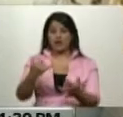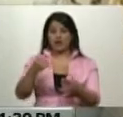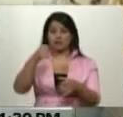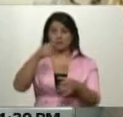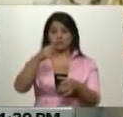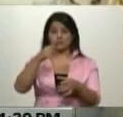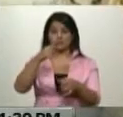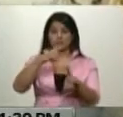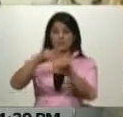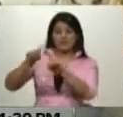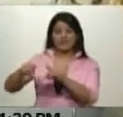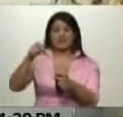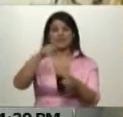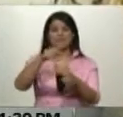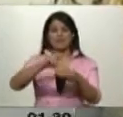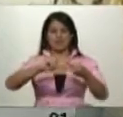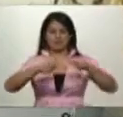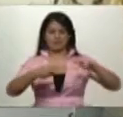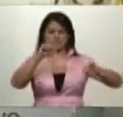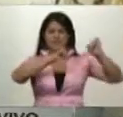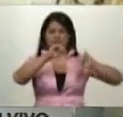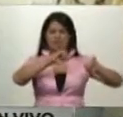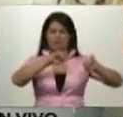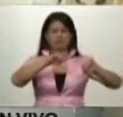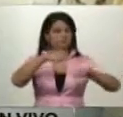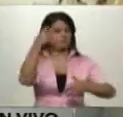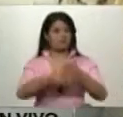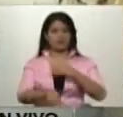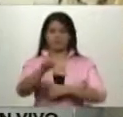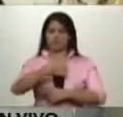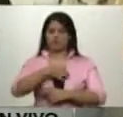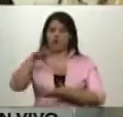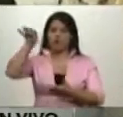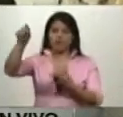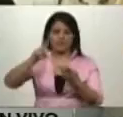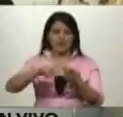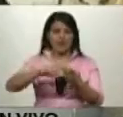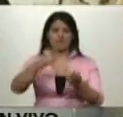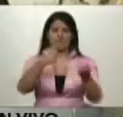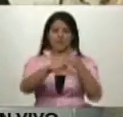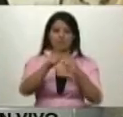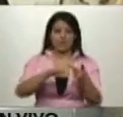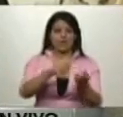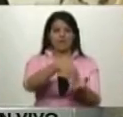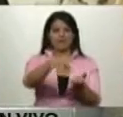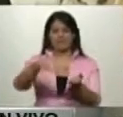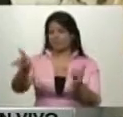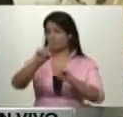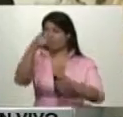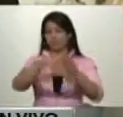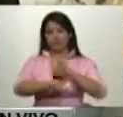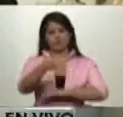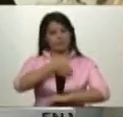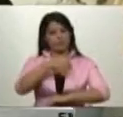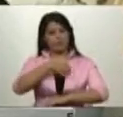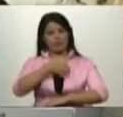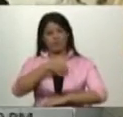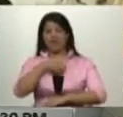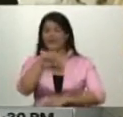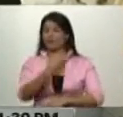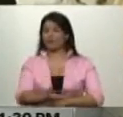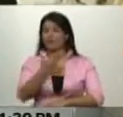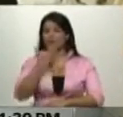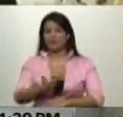multiplicación de semillas transgénicas. Esto es de una importancia vital para el futuro de los venezolanos, para